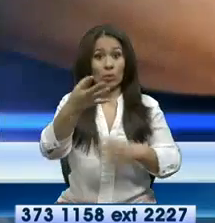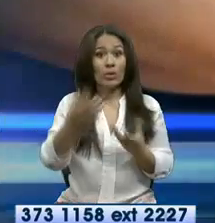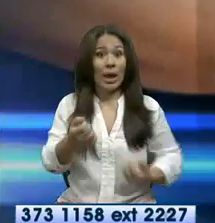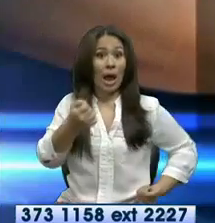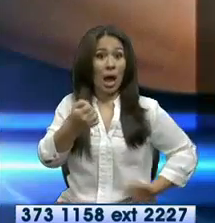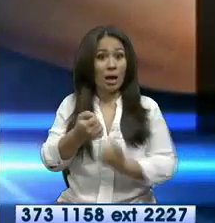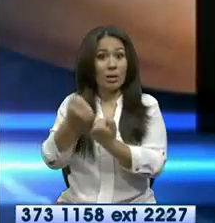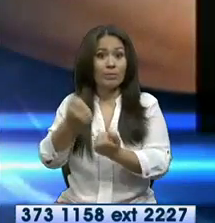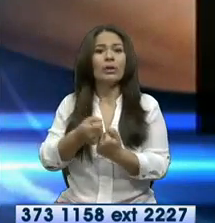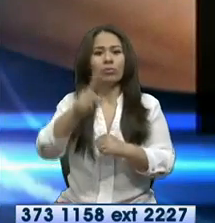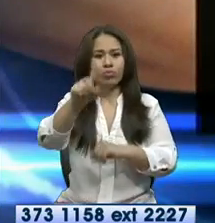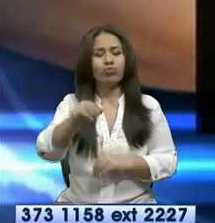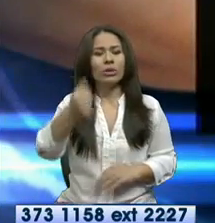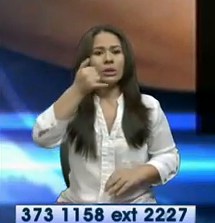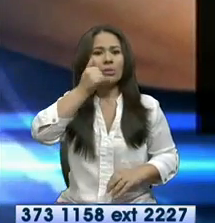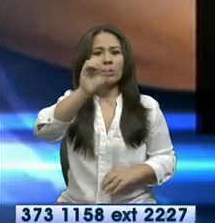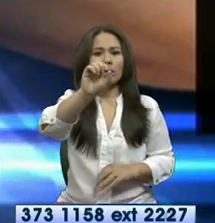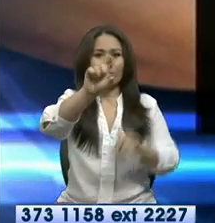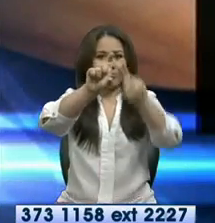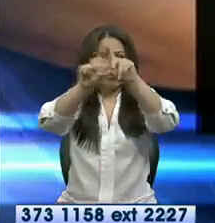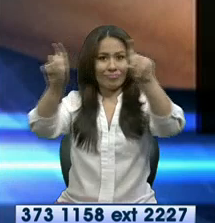al